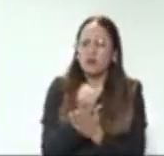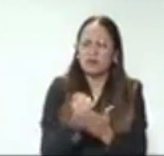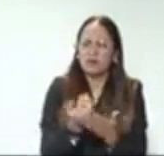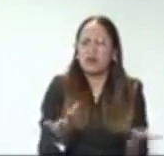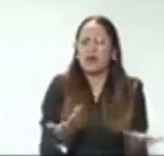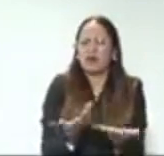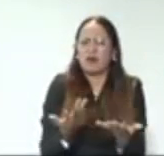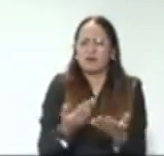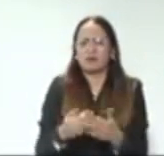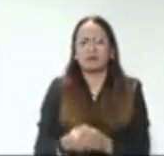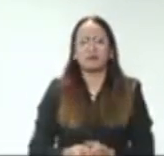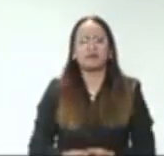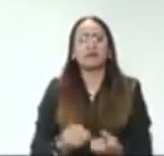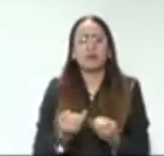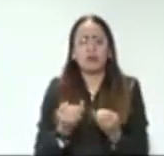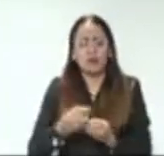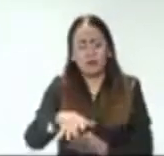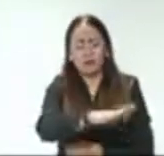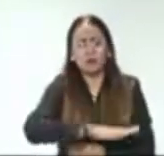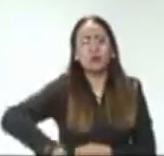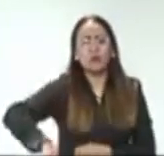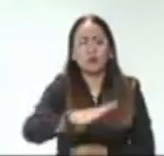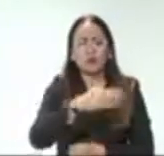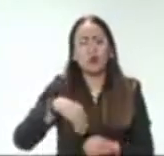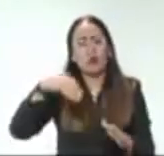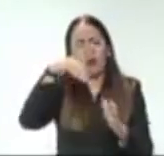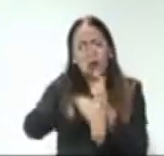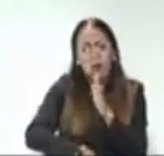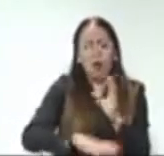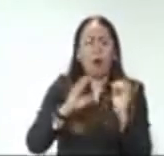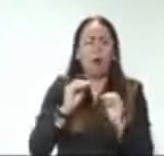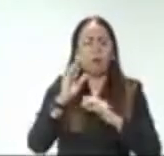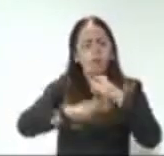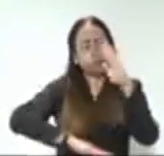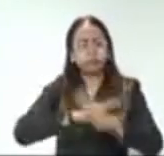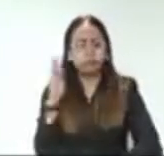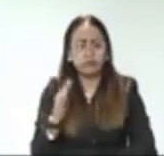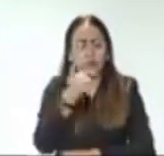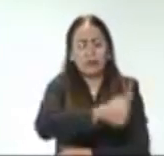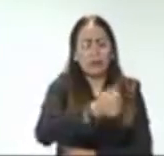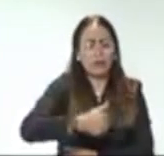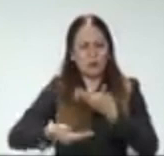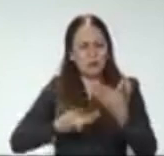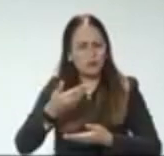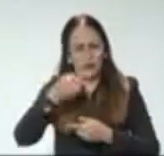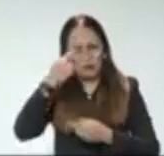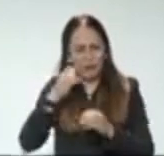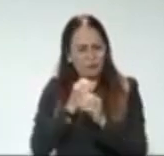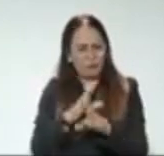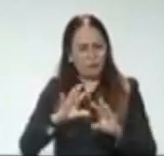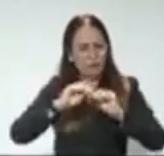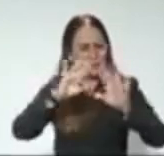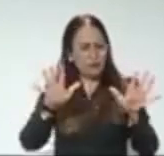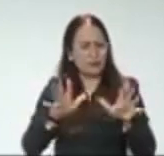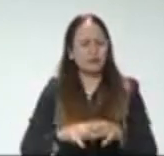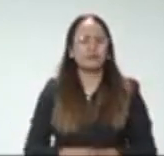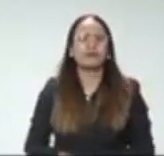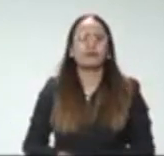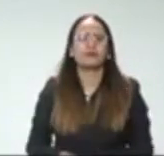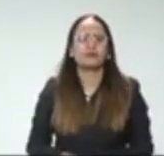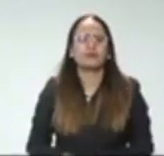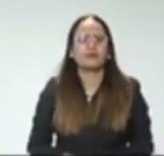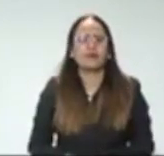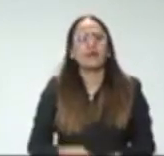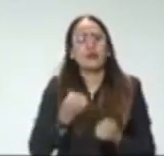decisiones decisiones que nos afectan a todos y cada uno de los que vivimos en un entorno especial la transparencia entonces